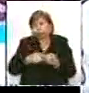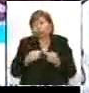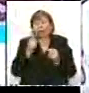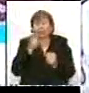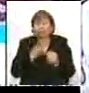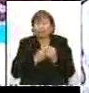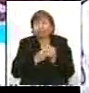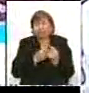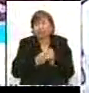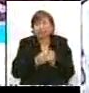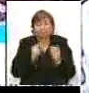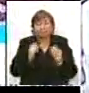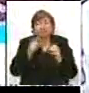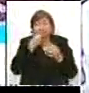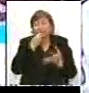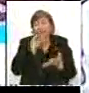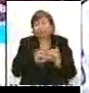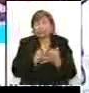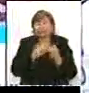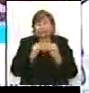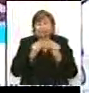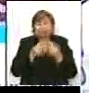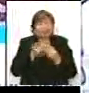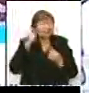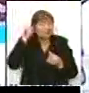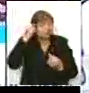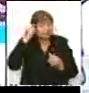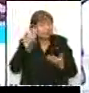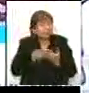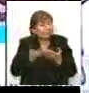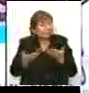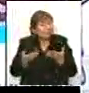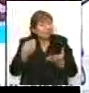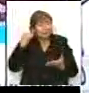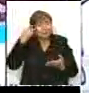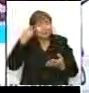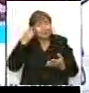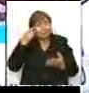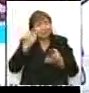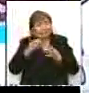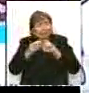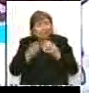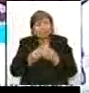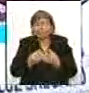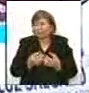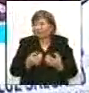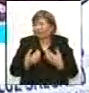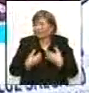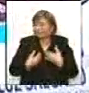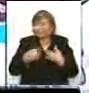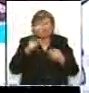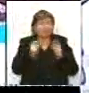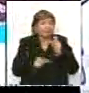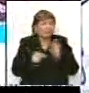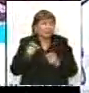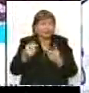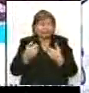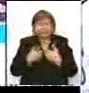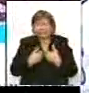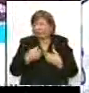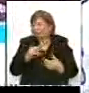fortaleciendo a un partido político. Porque el partido político tiene, como persona jurídica, tiene un